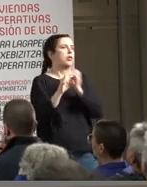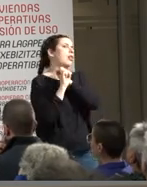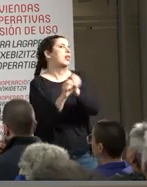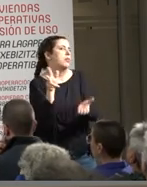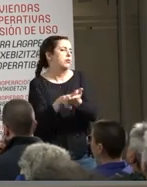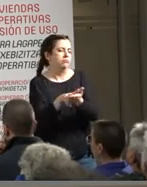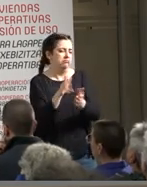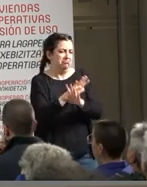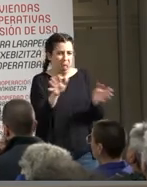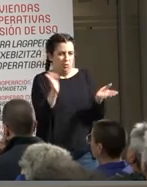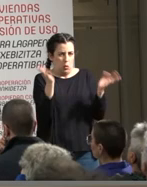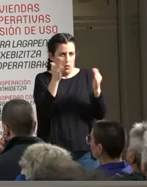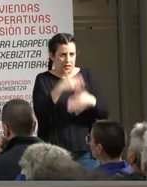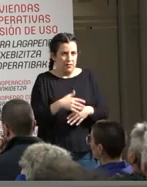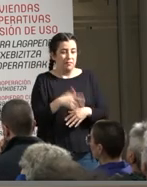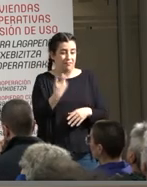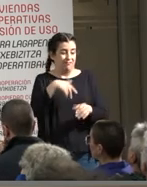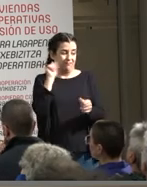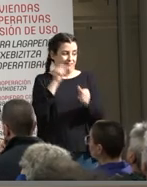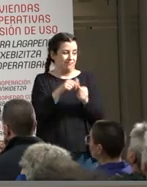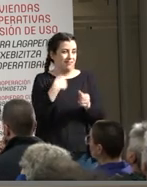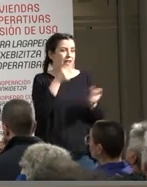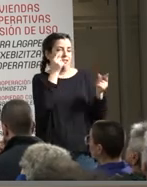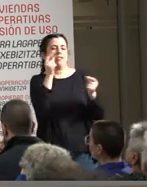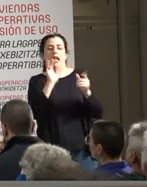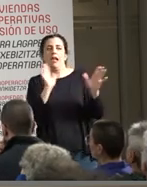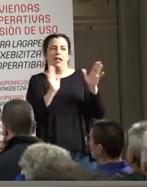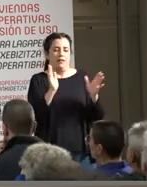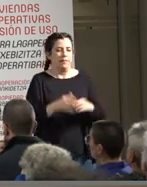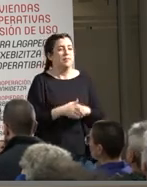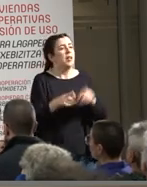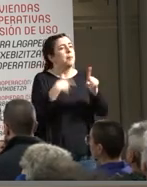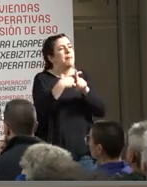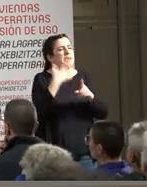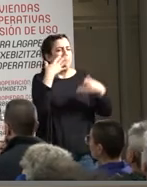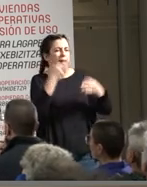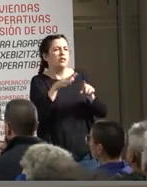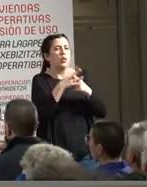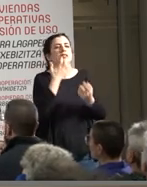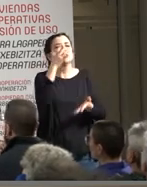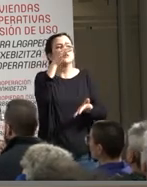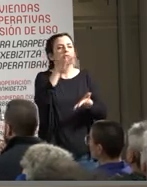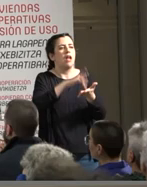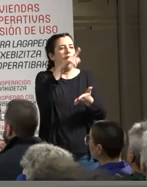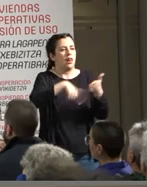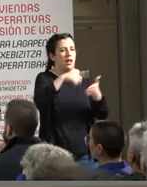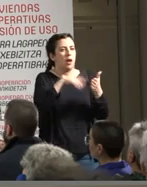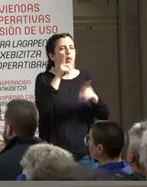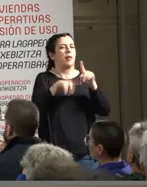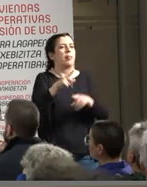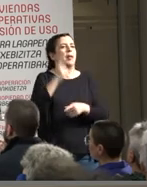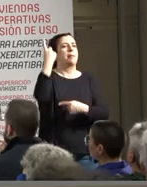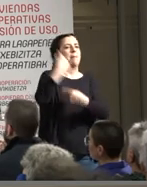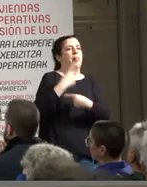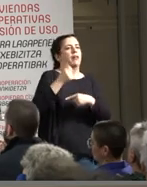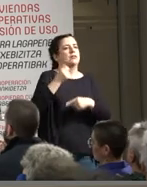hemos visto estos últimos años, ¿no? Y tampoco tienes el peligro del alquiler, que te puede estar subido, expuesto a subidas o